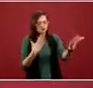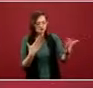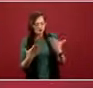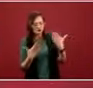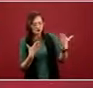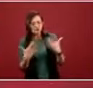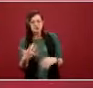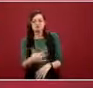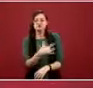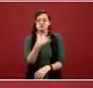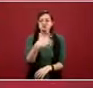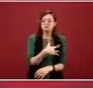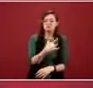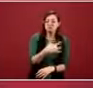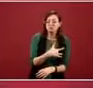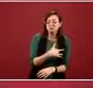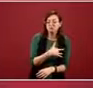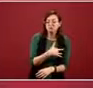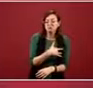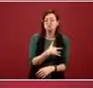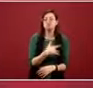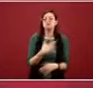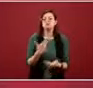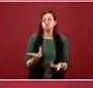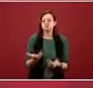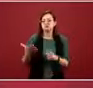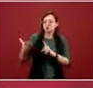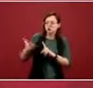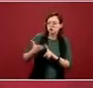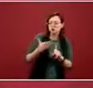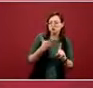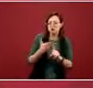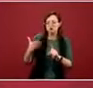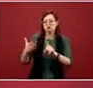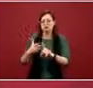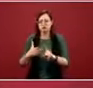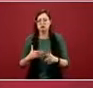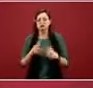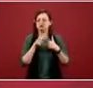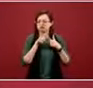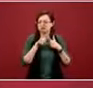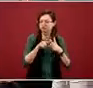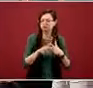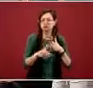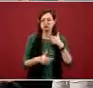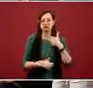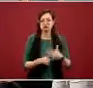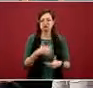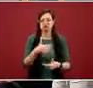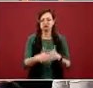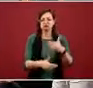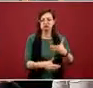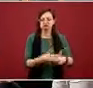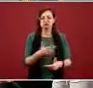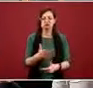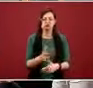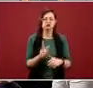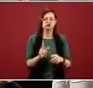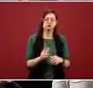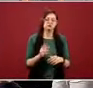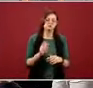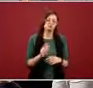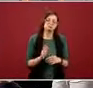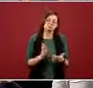tener señales que nos orientan sobre cuáles son las intervenciones que debemos aplicar en cada